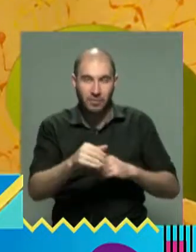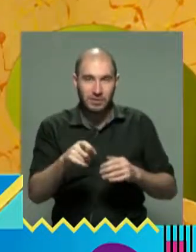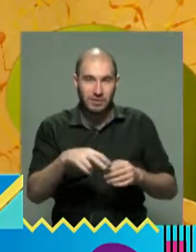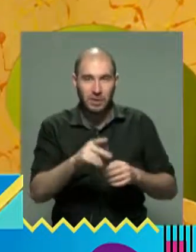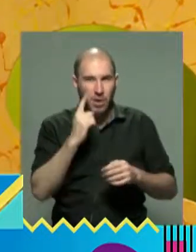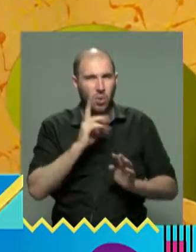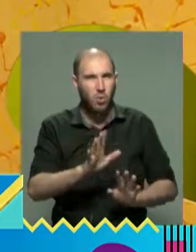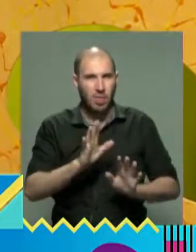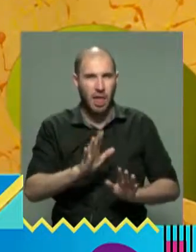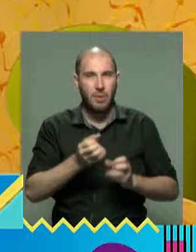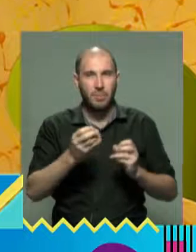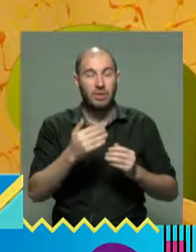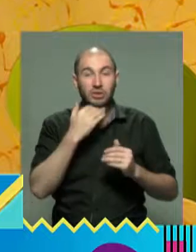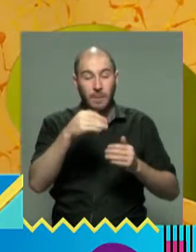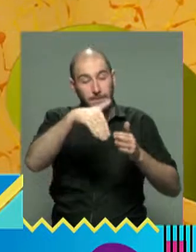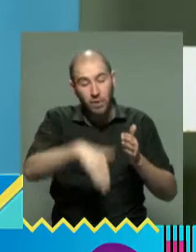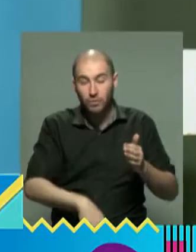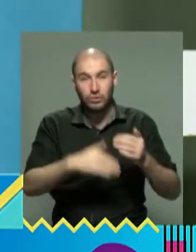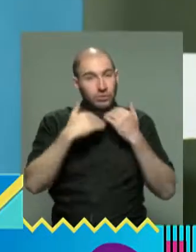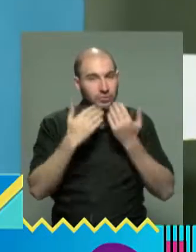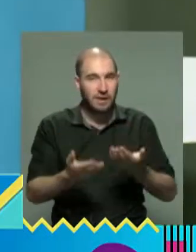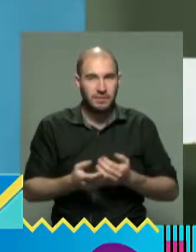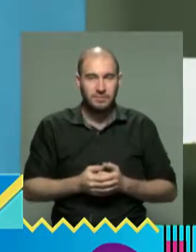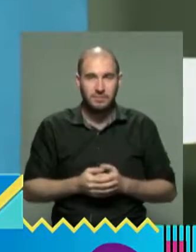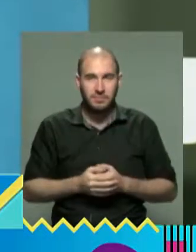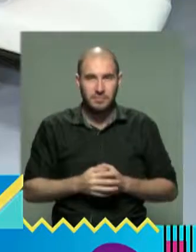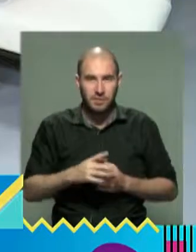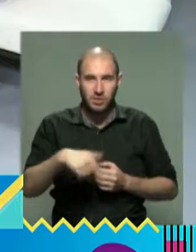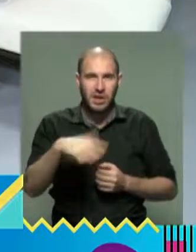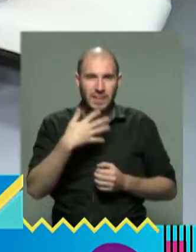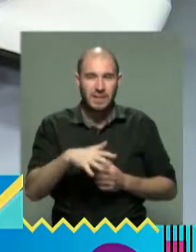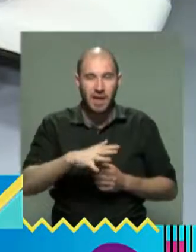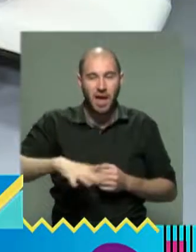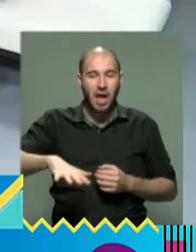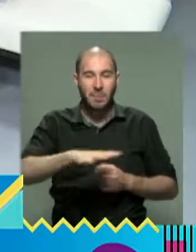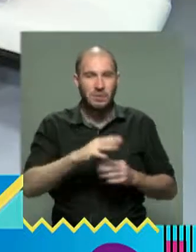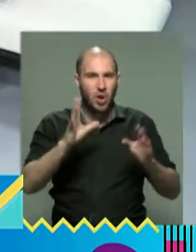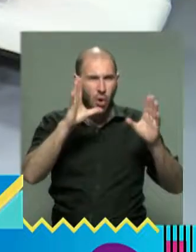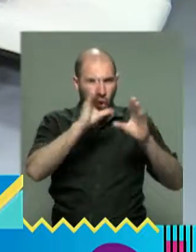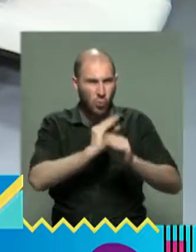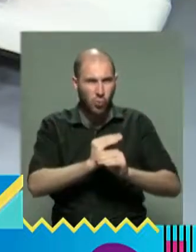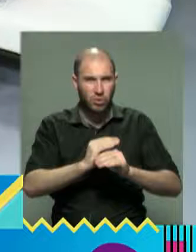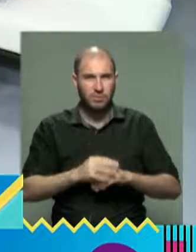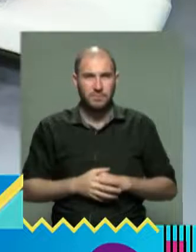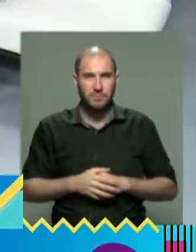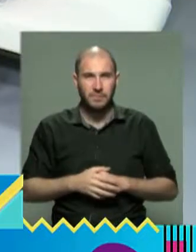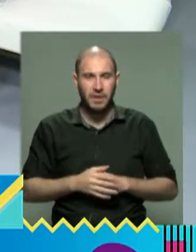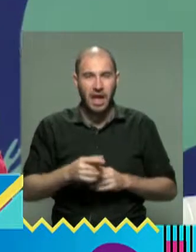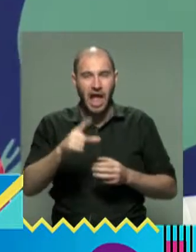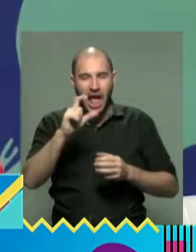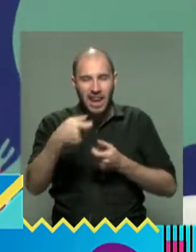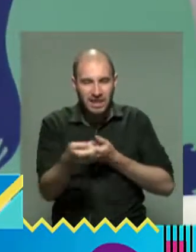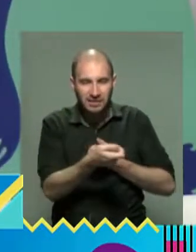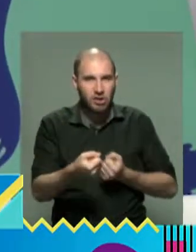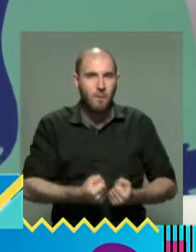mucho cuidado porque no sabemos la profundidad tampoco. Y tenemos que entender que es un ambiente totalmente oscuro, donde las linternas, si bien son